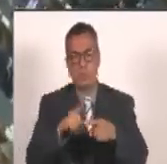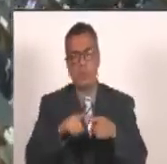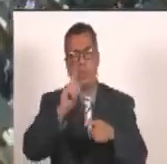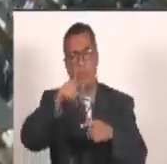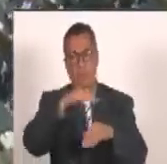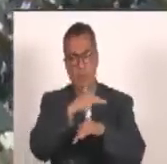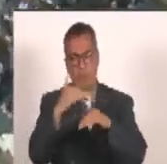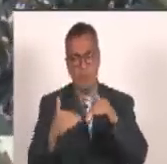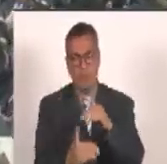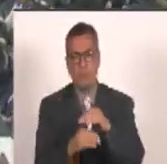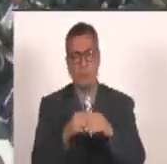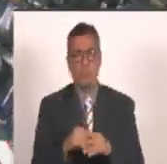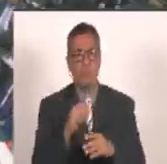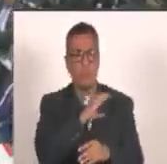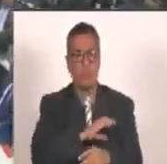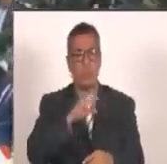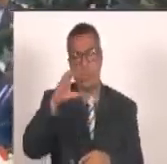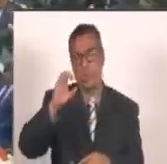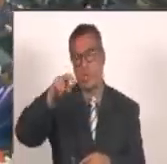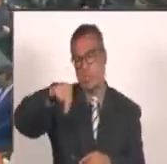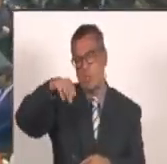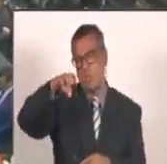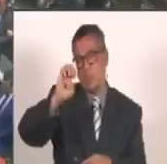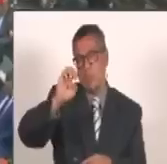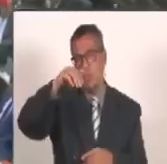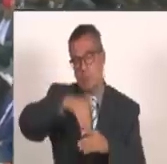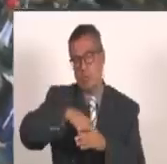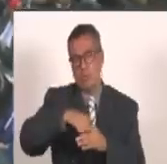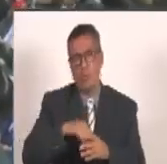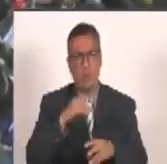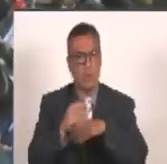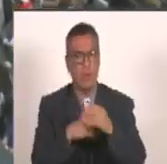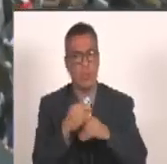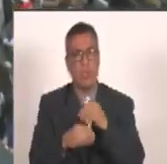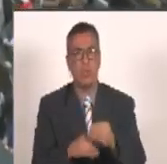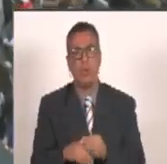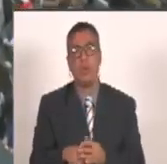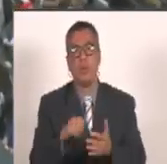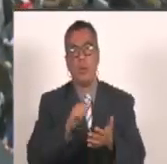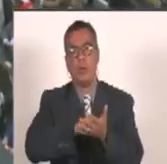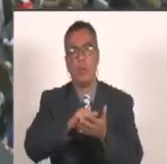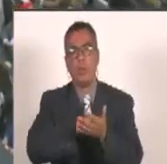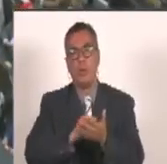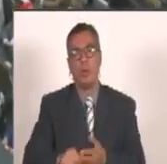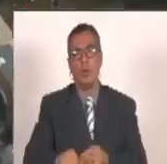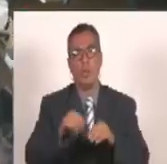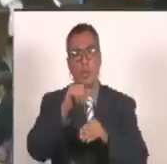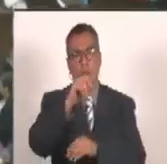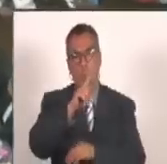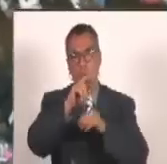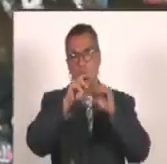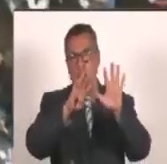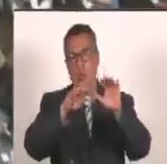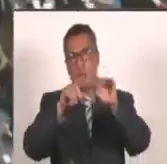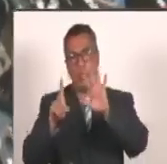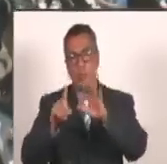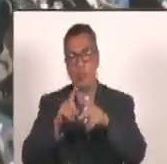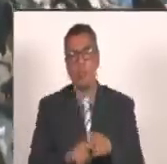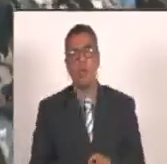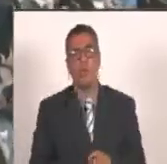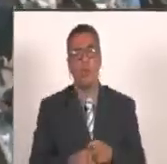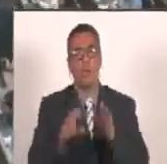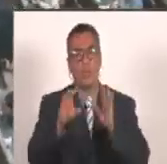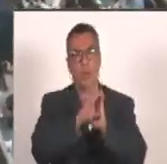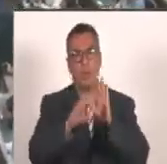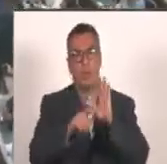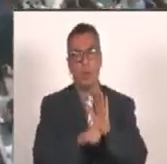y suplentes del Consejo Nacional Electoral, de conformidad con lo establecido en el artículo 296 de